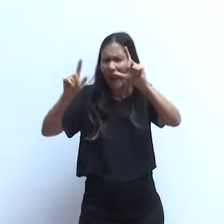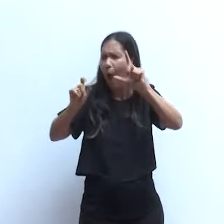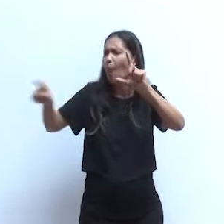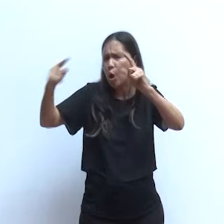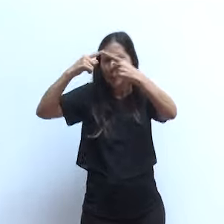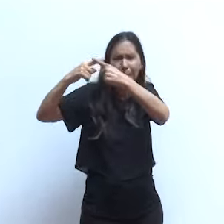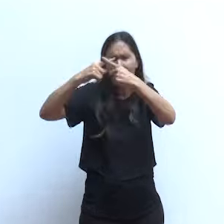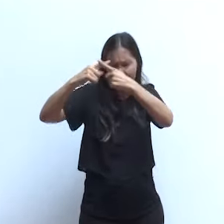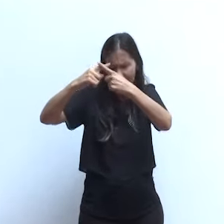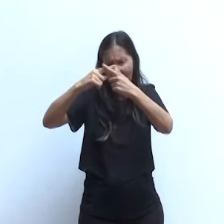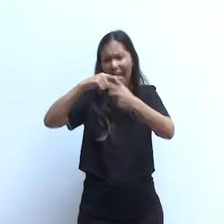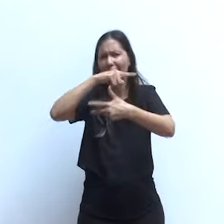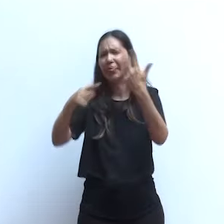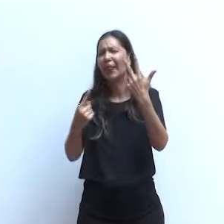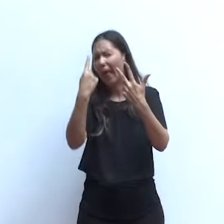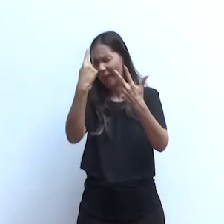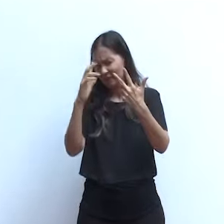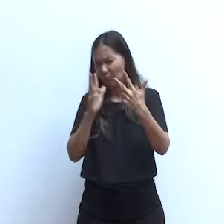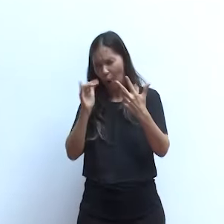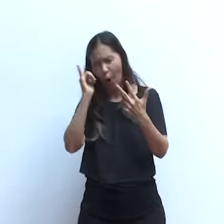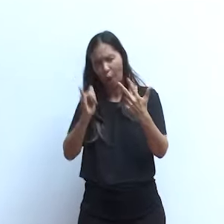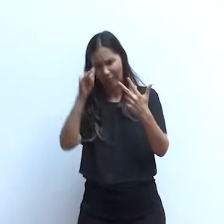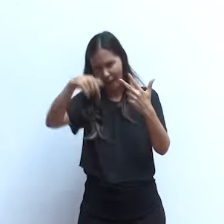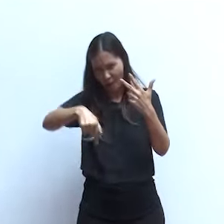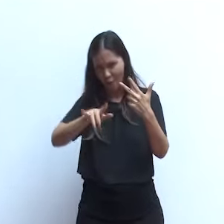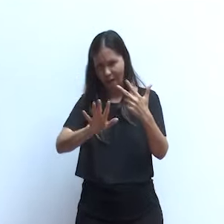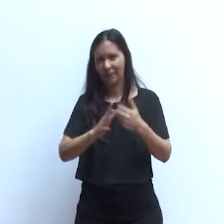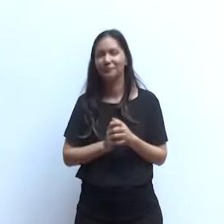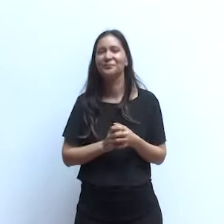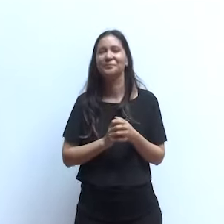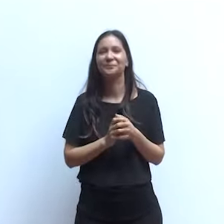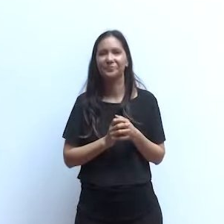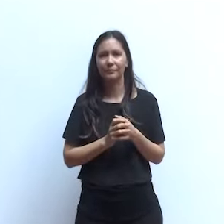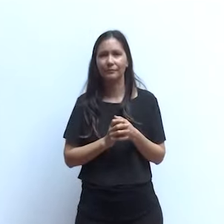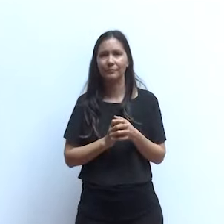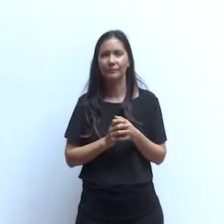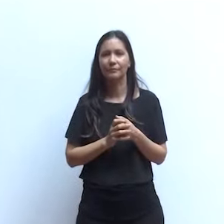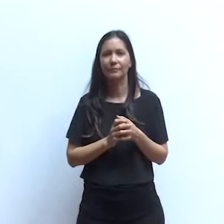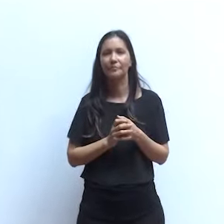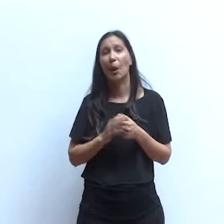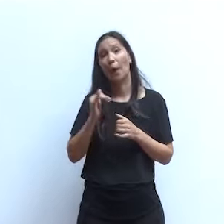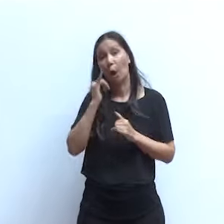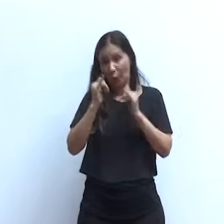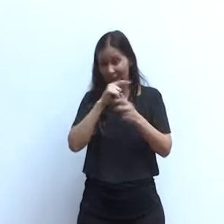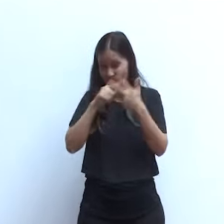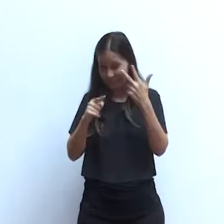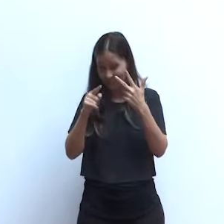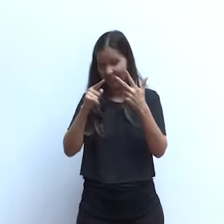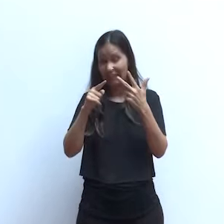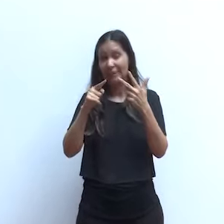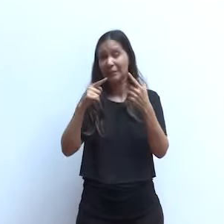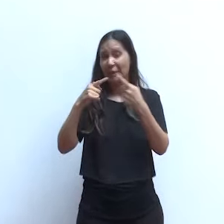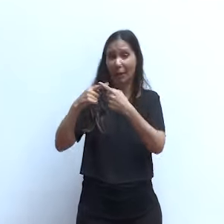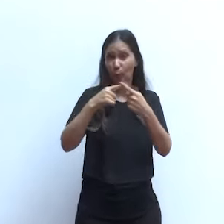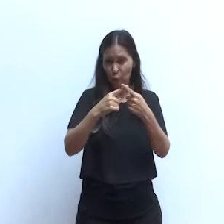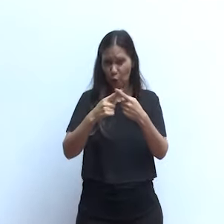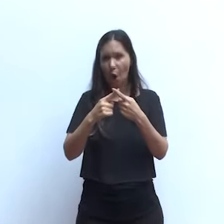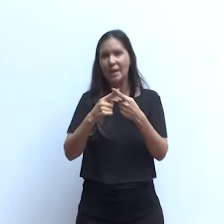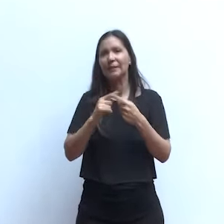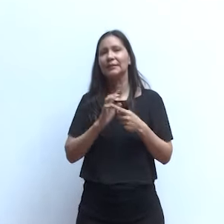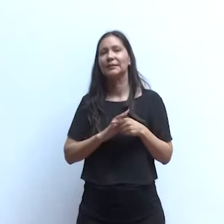de ellas tres cuestiones concre itas Pero antes de señalar esas esas esas tres discusiones o tres peleas